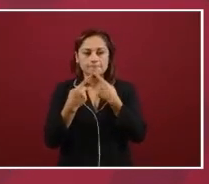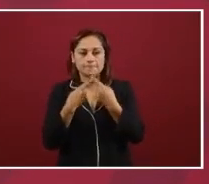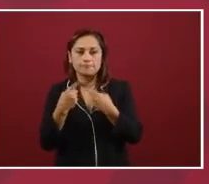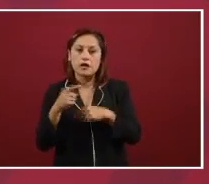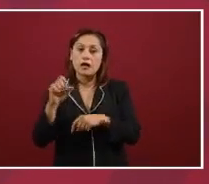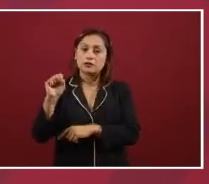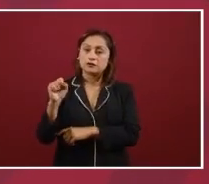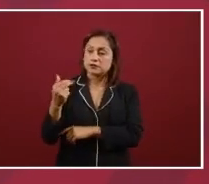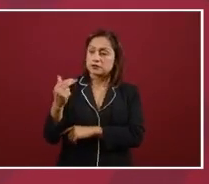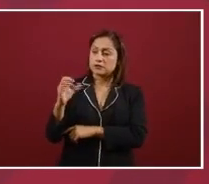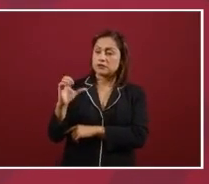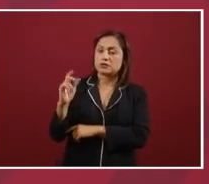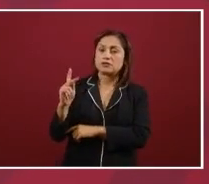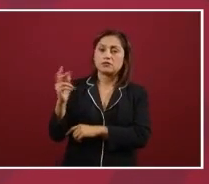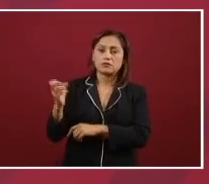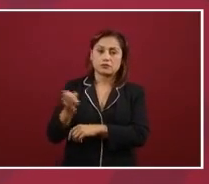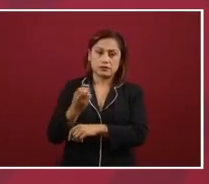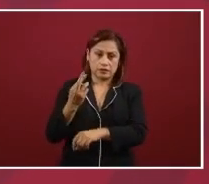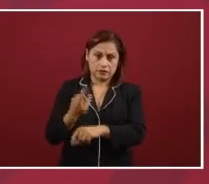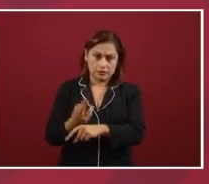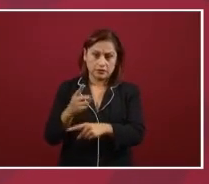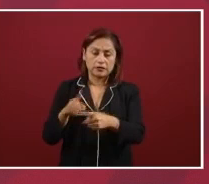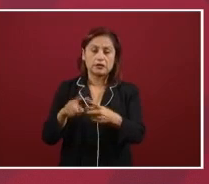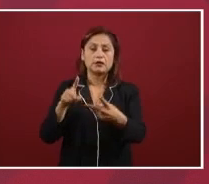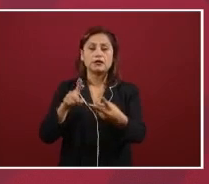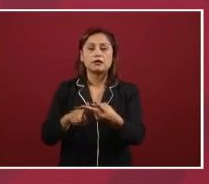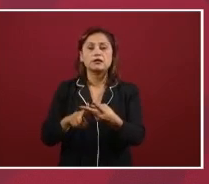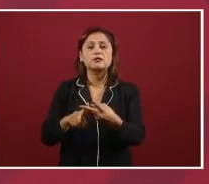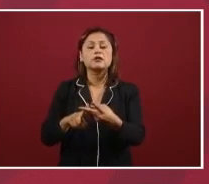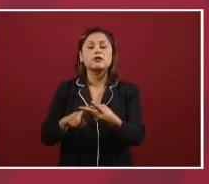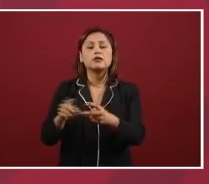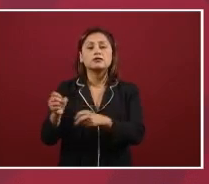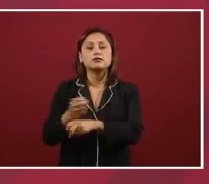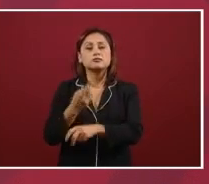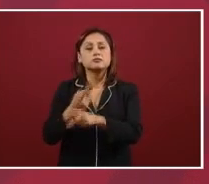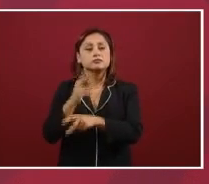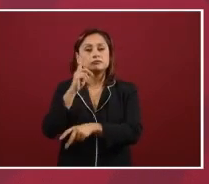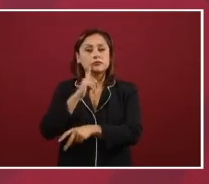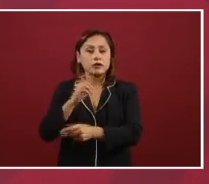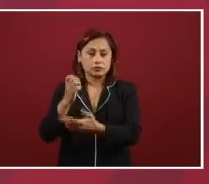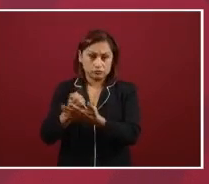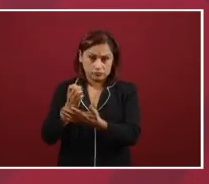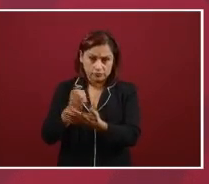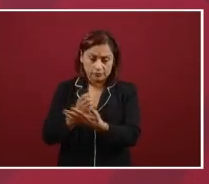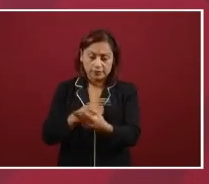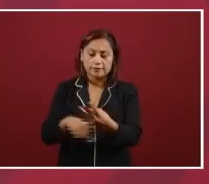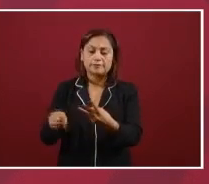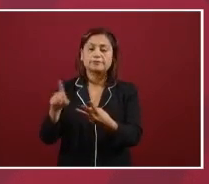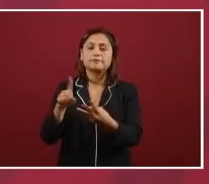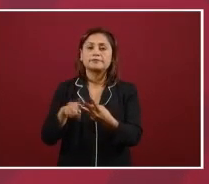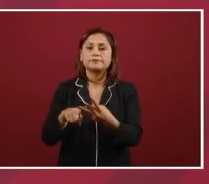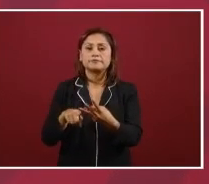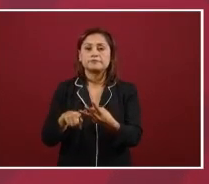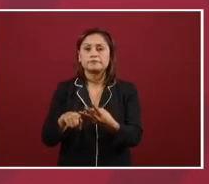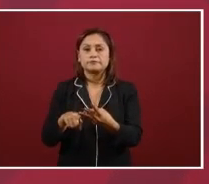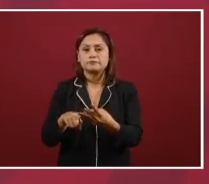Hacienda, la secretaria de Economía, desde